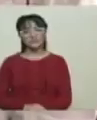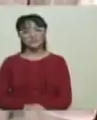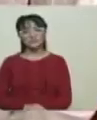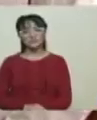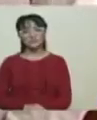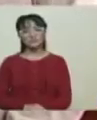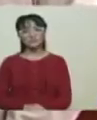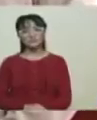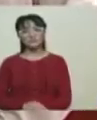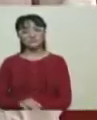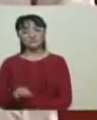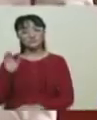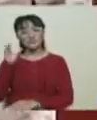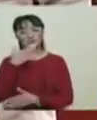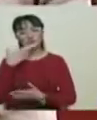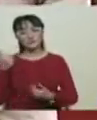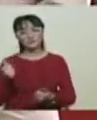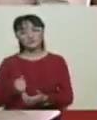a un país mejor.